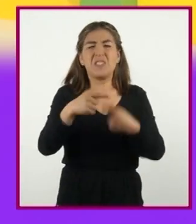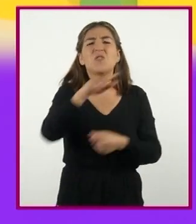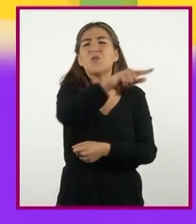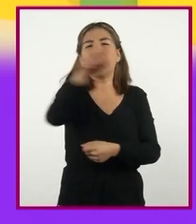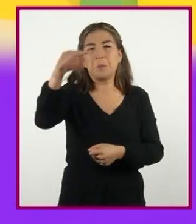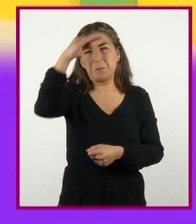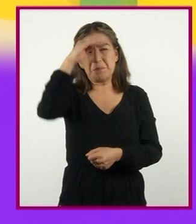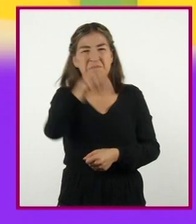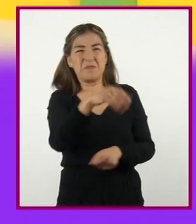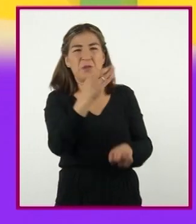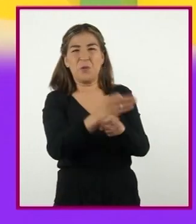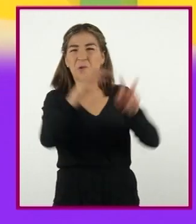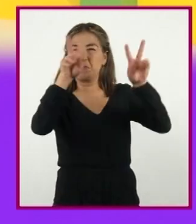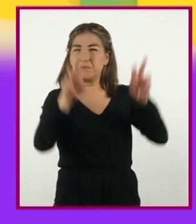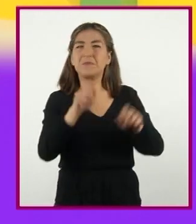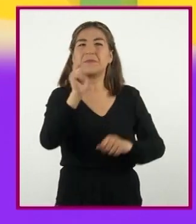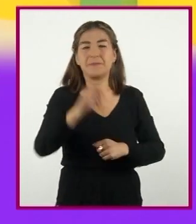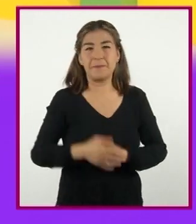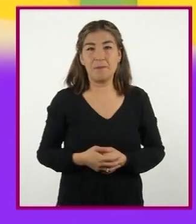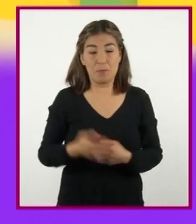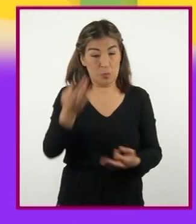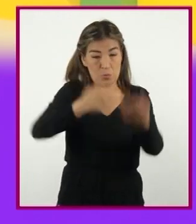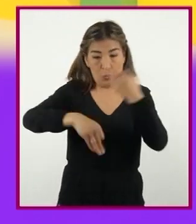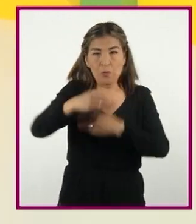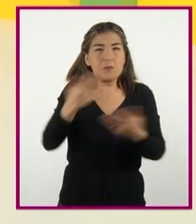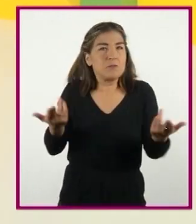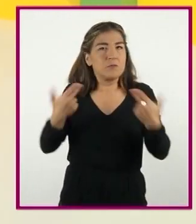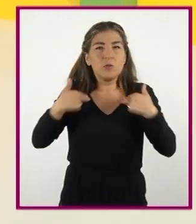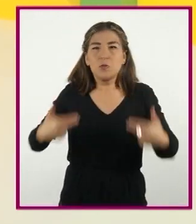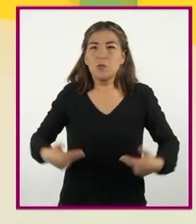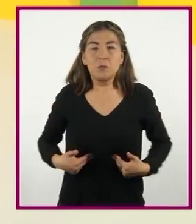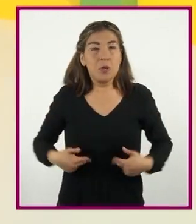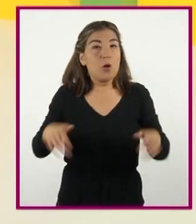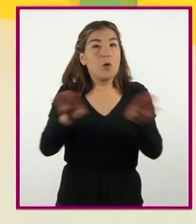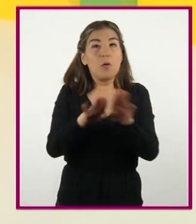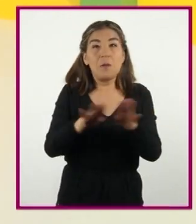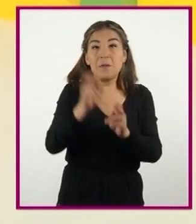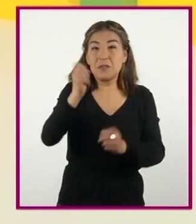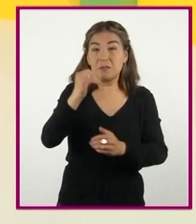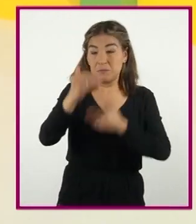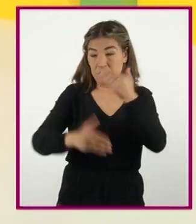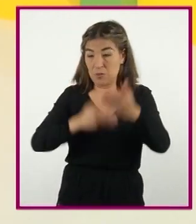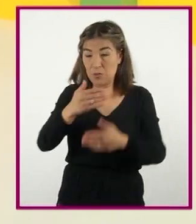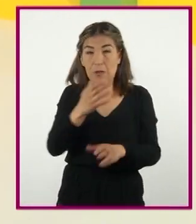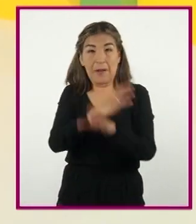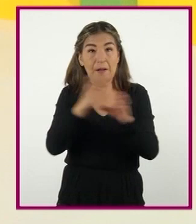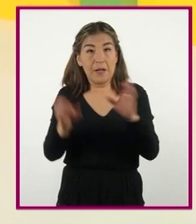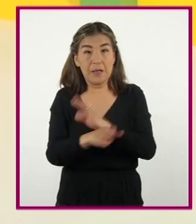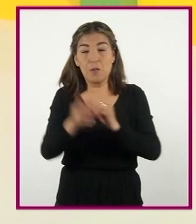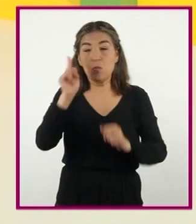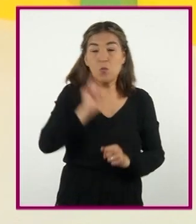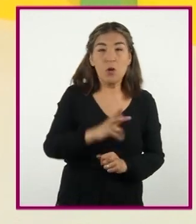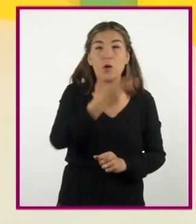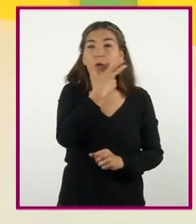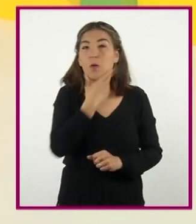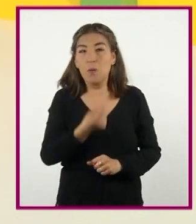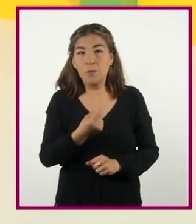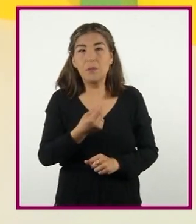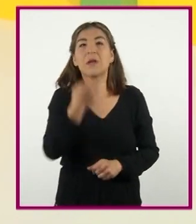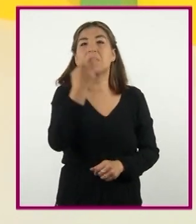frase? Refiere a que somos seres humanos. Lo que sucede a un ser humano, hombre o